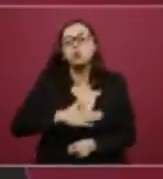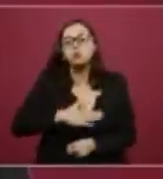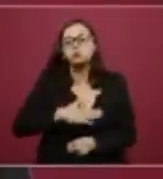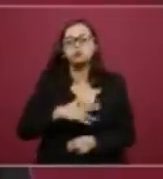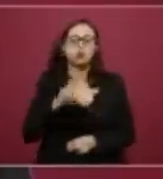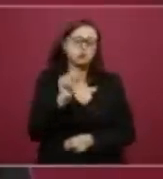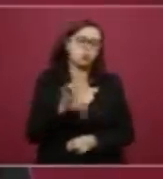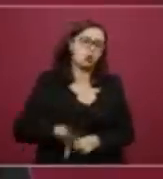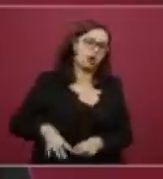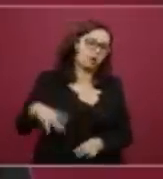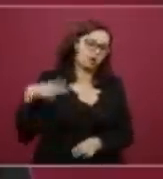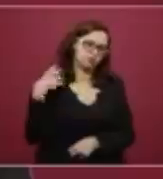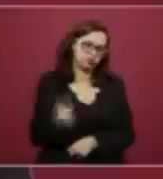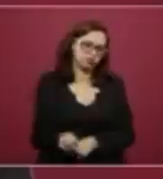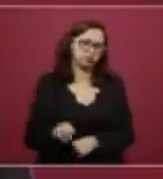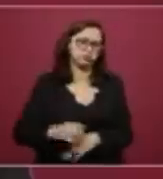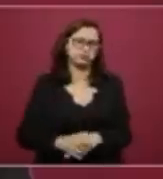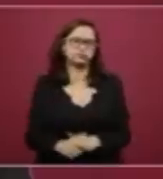abuse.